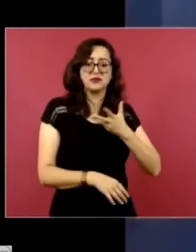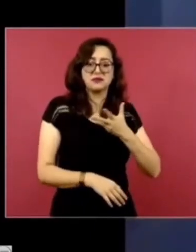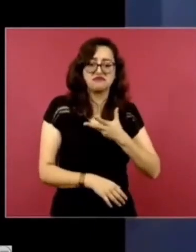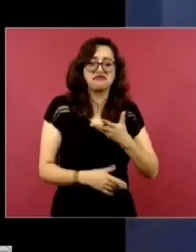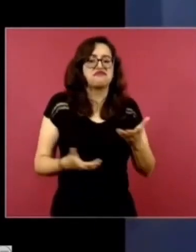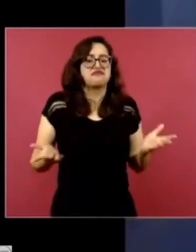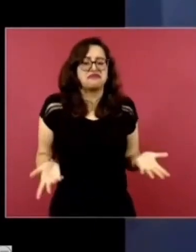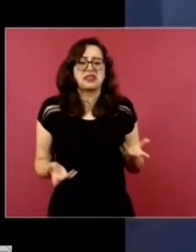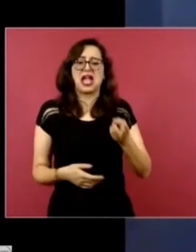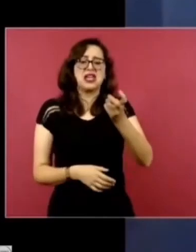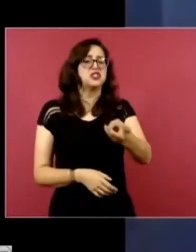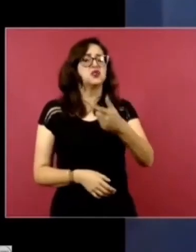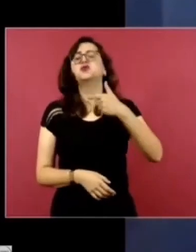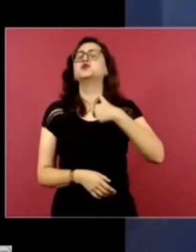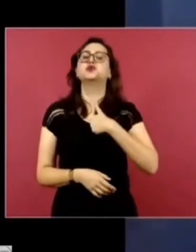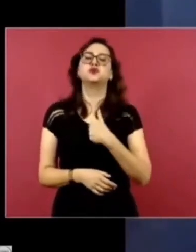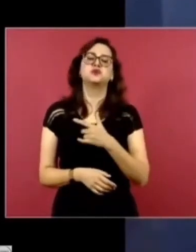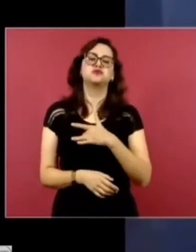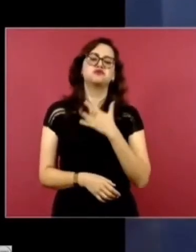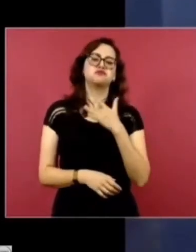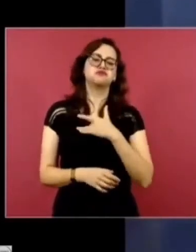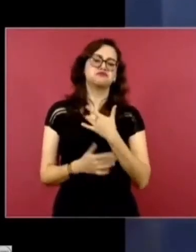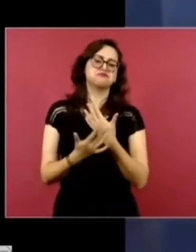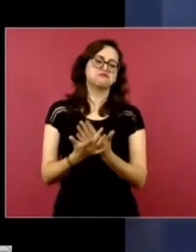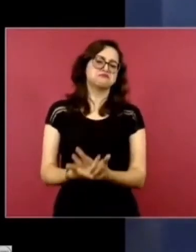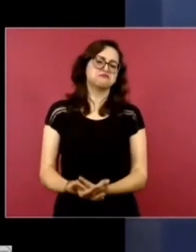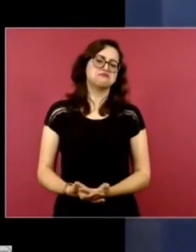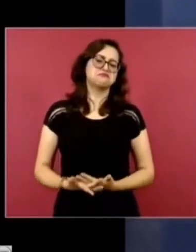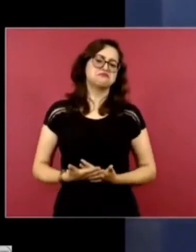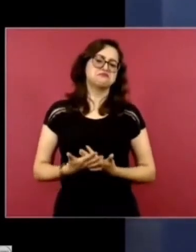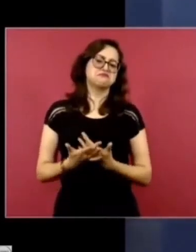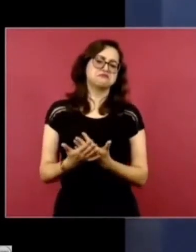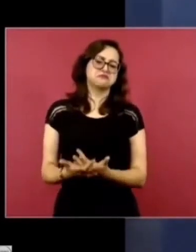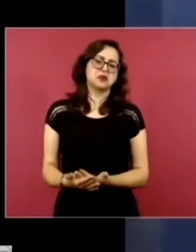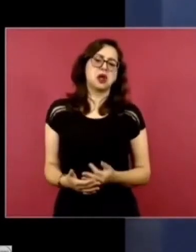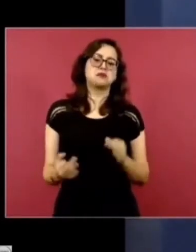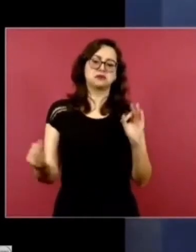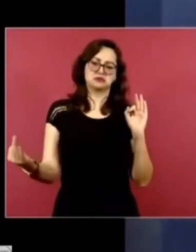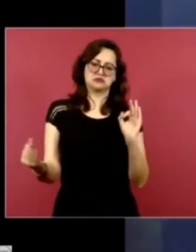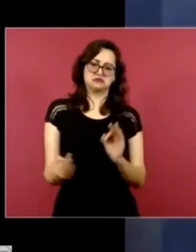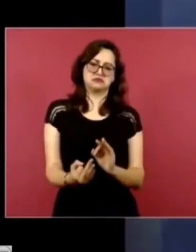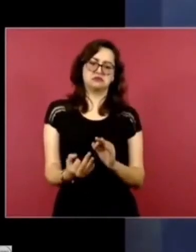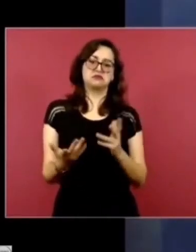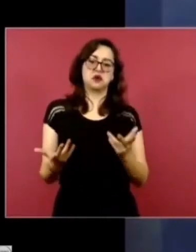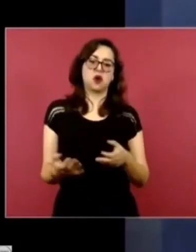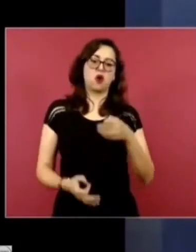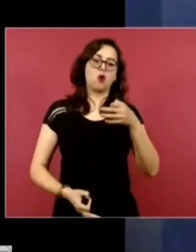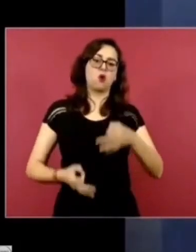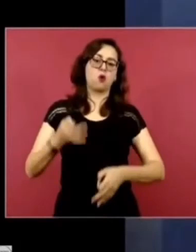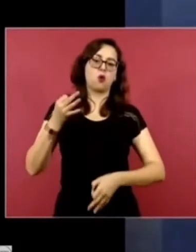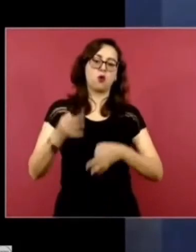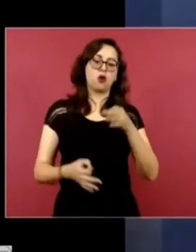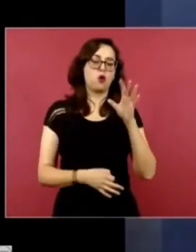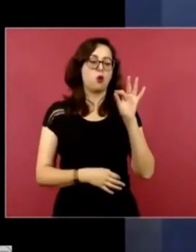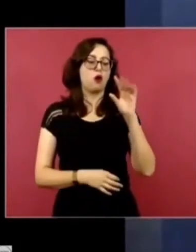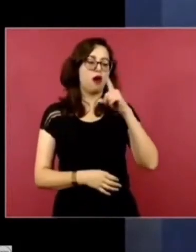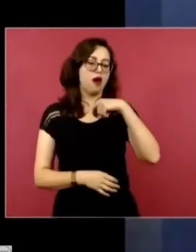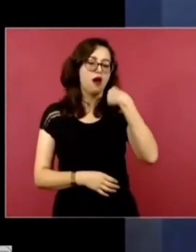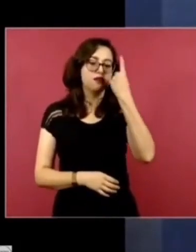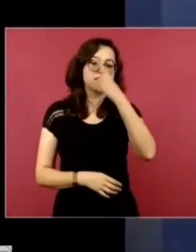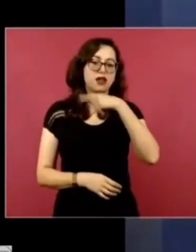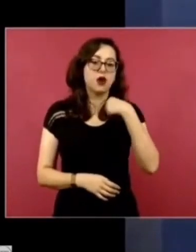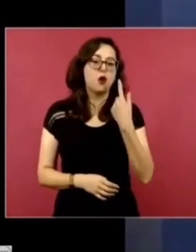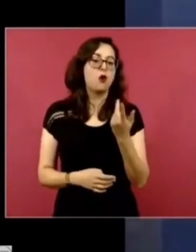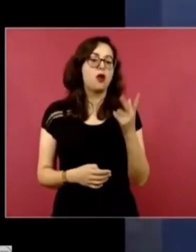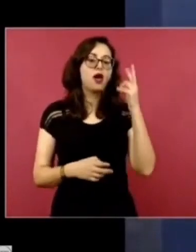vamos a esperarnos. Ya van a venir las 40 horas de declaraciones de Ahumada en Cuba. Se y están solicitando videos ustedes también. Y van a entregar. Así